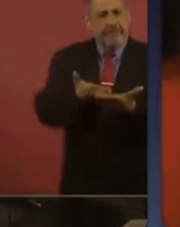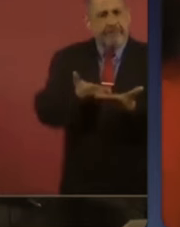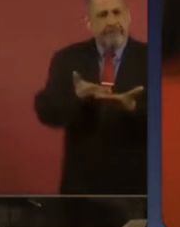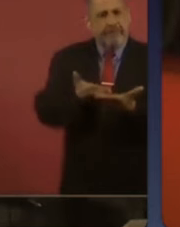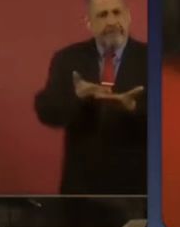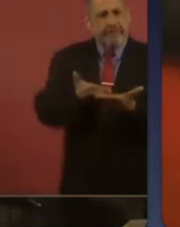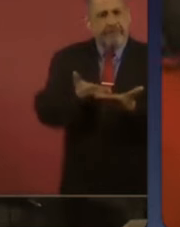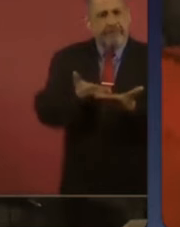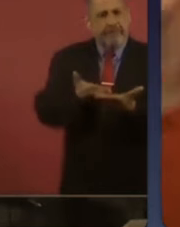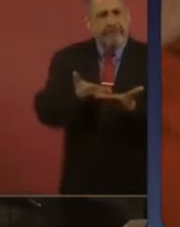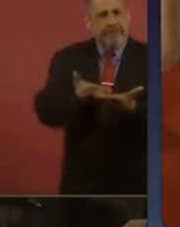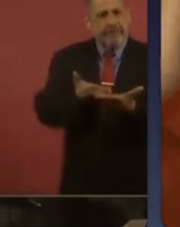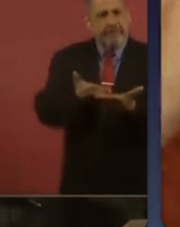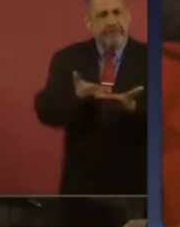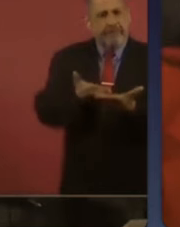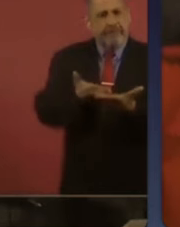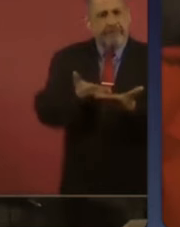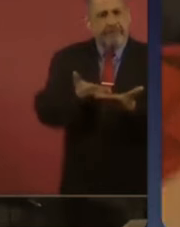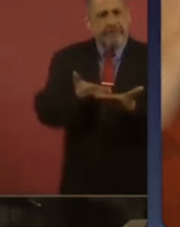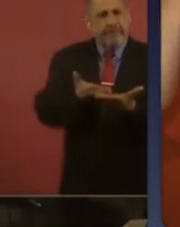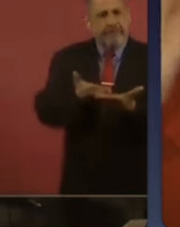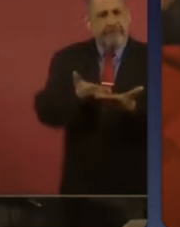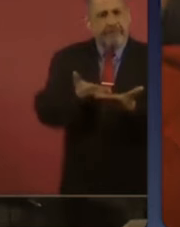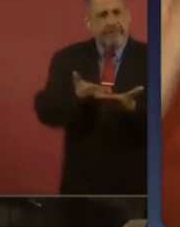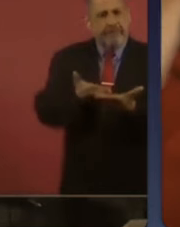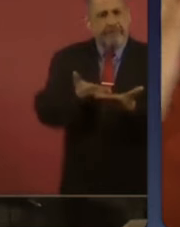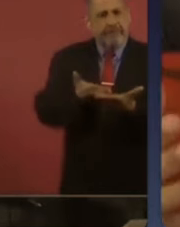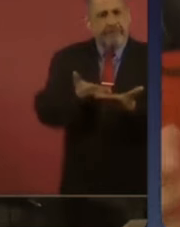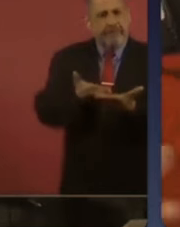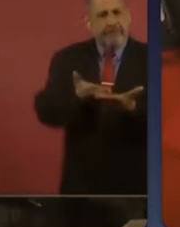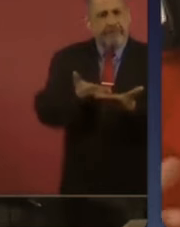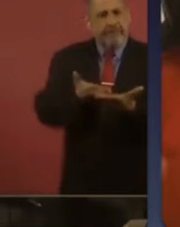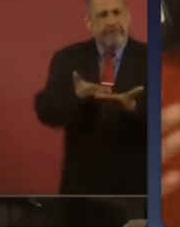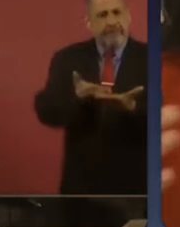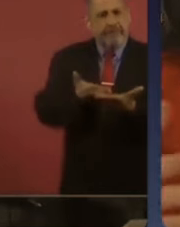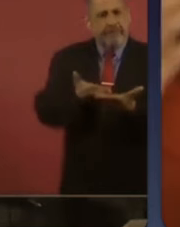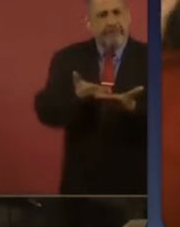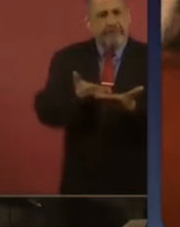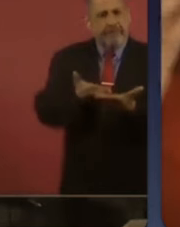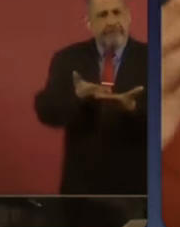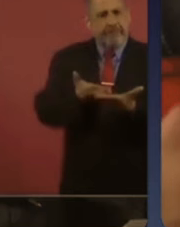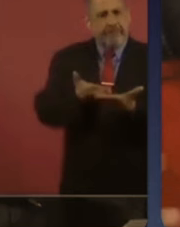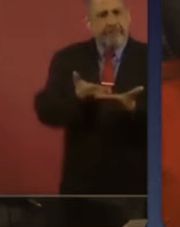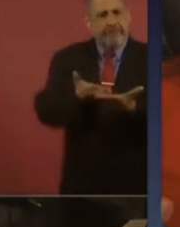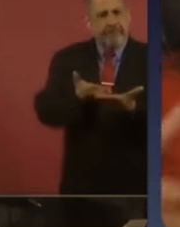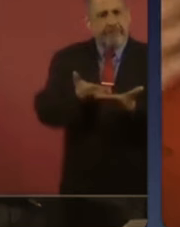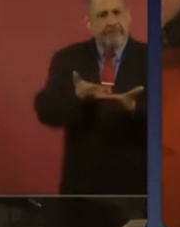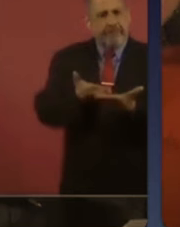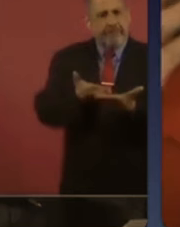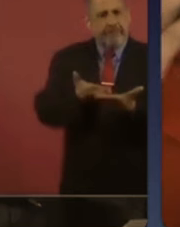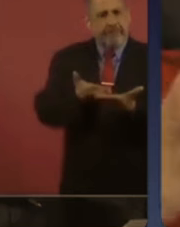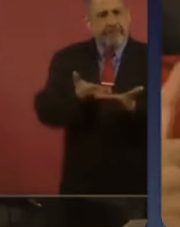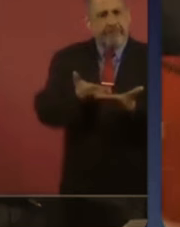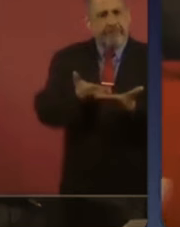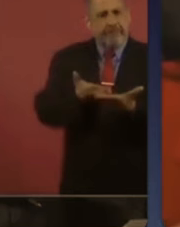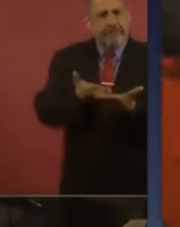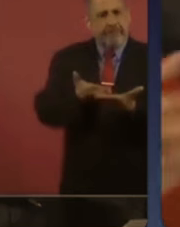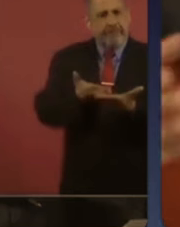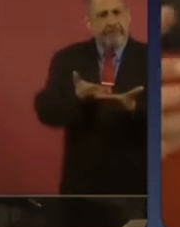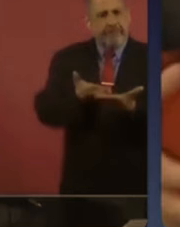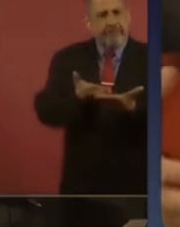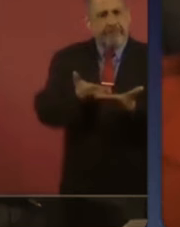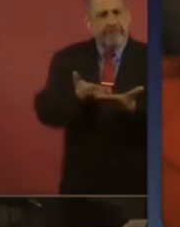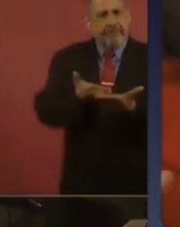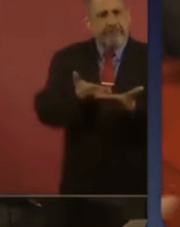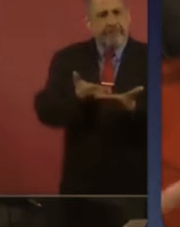dinero. Pues bueno, una vez dejando clara esta evidencia para que le sea más fácil procesarlo a